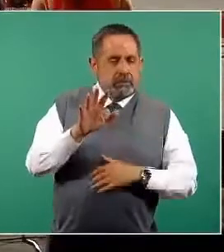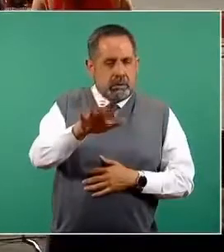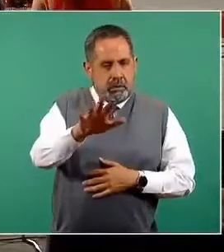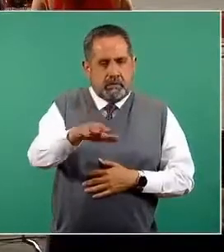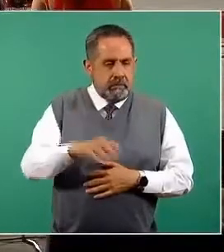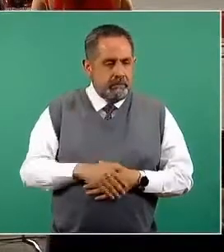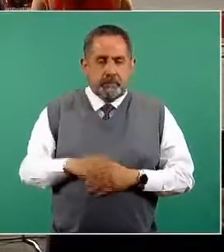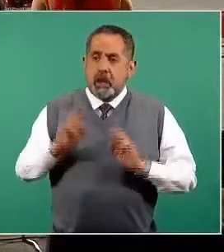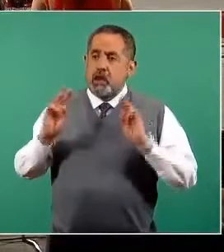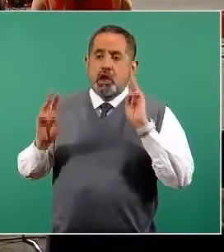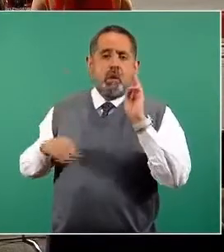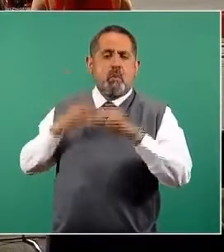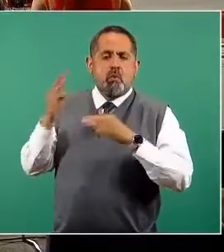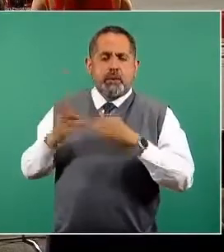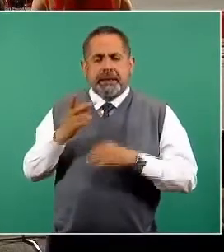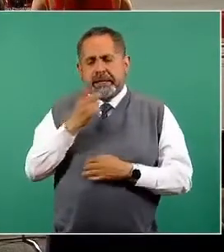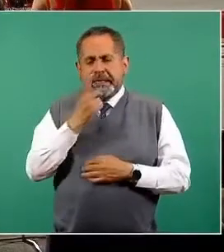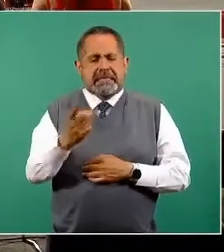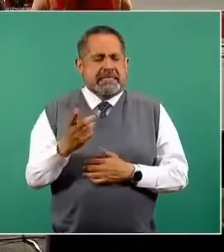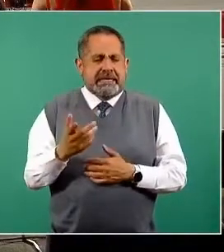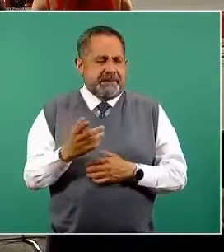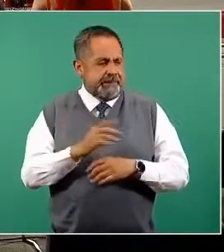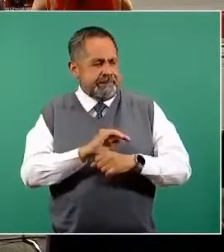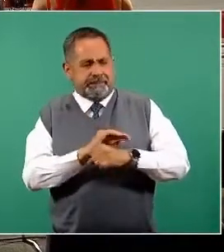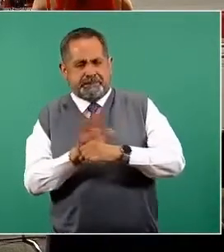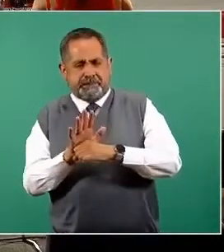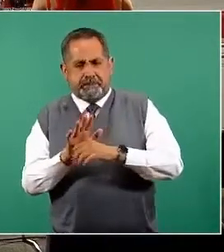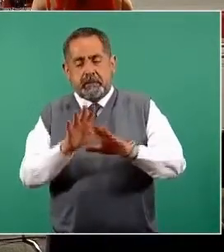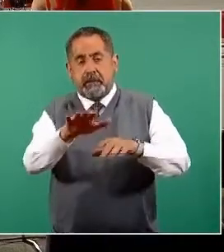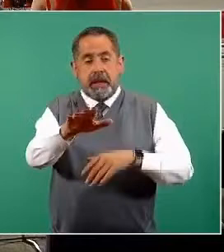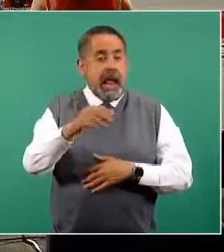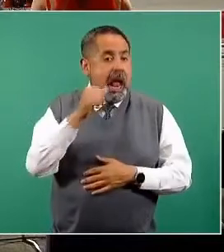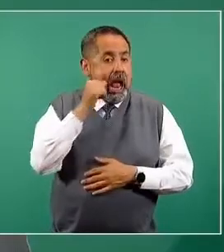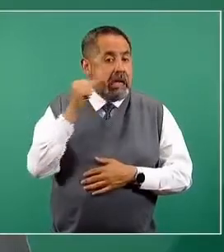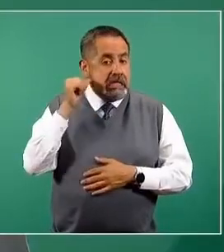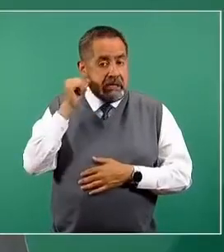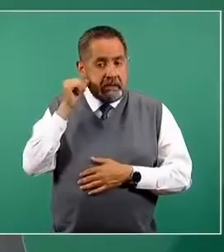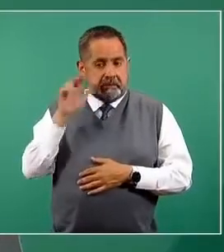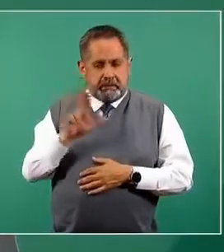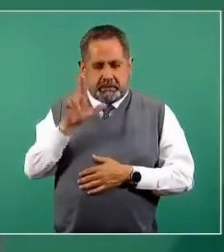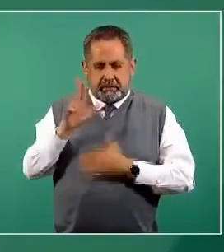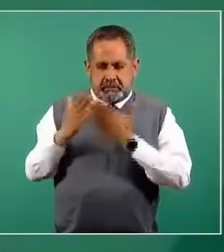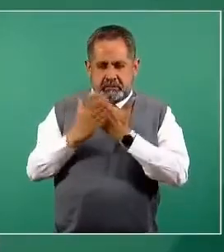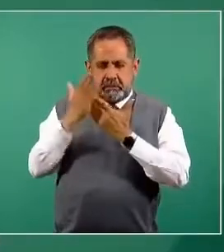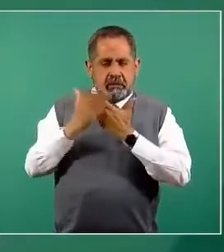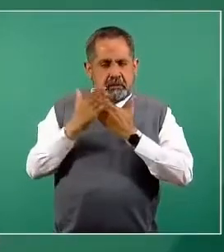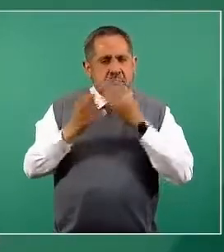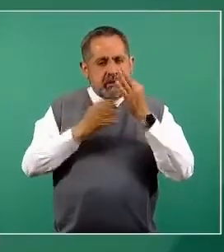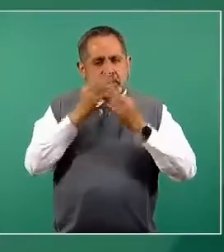de la epidemia en el mundo, decíamos ayer martes por la mañana en el Pulso de la Salud,